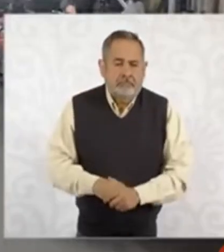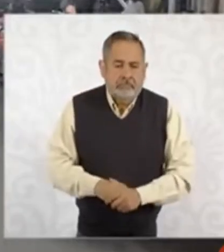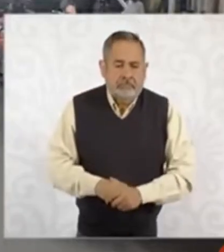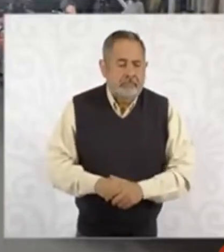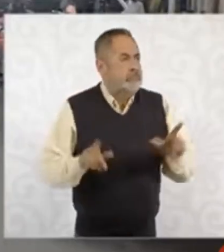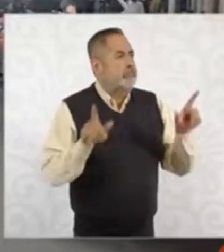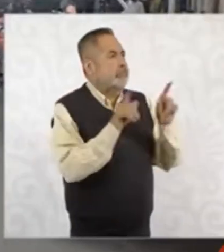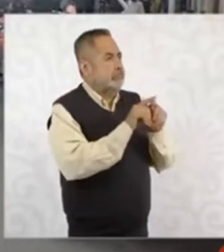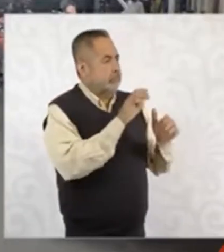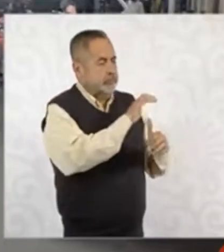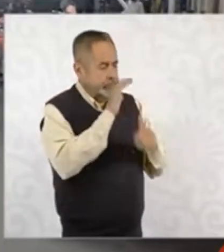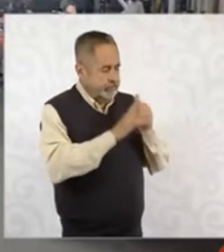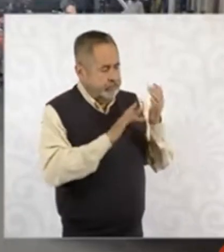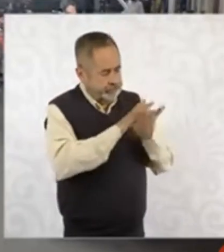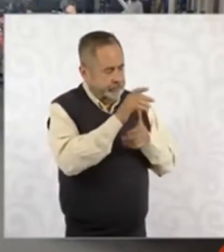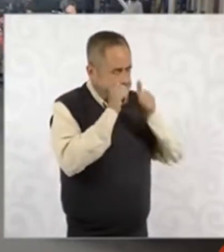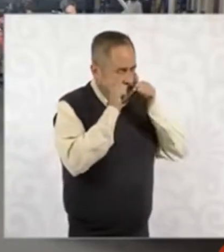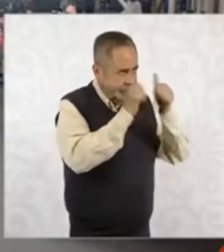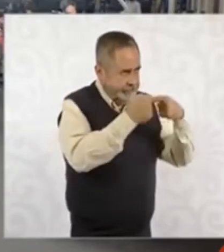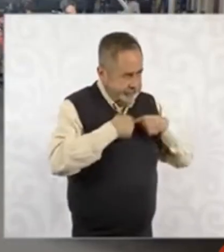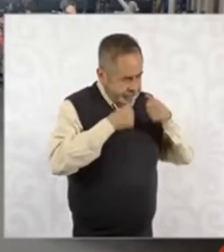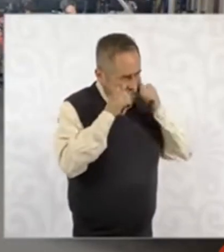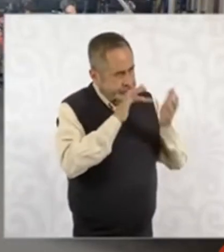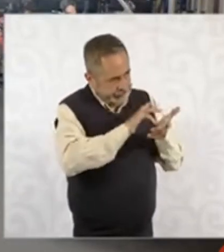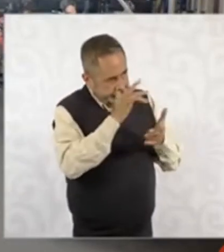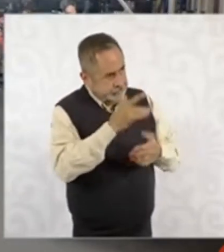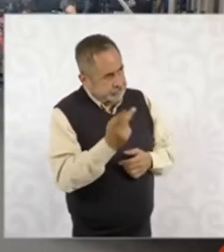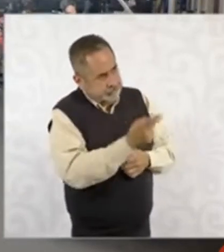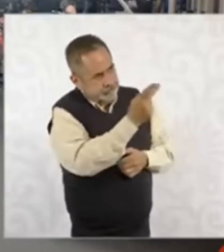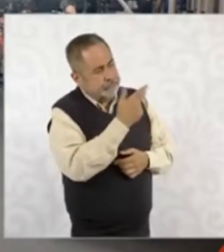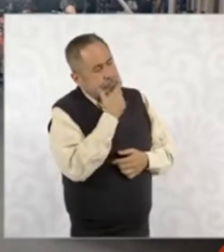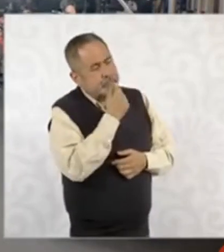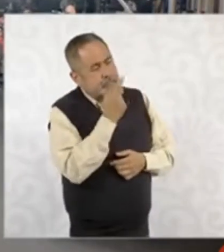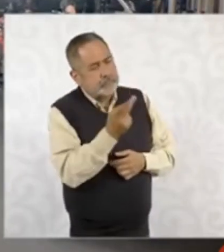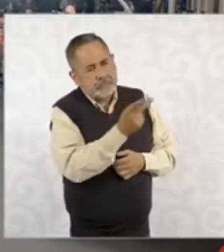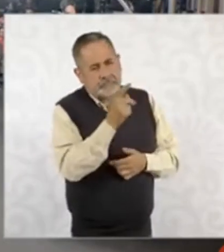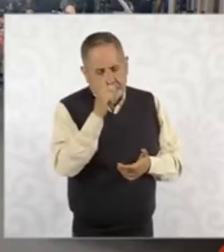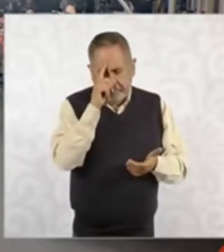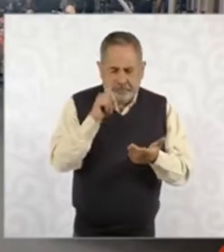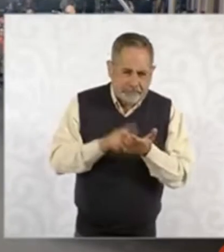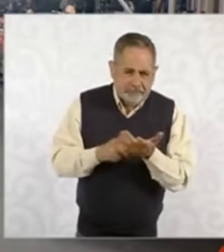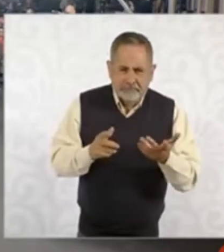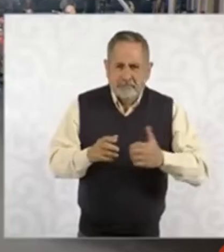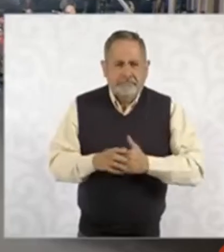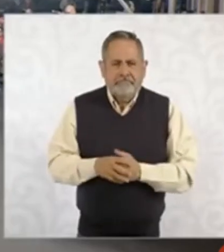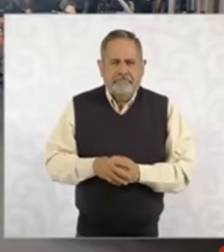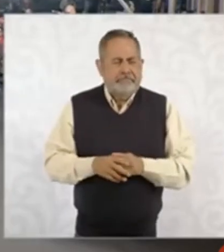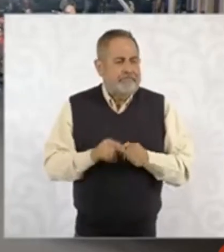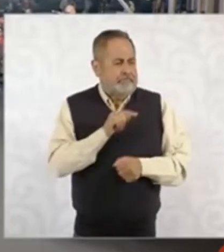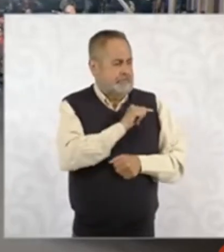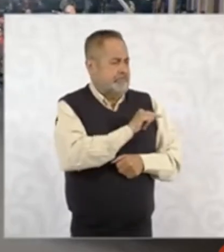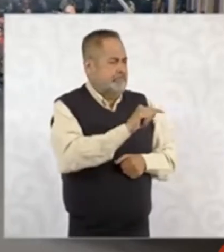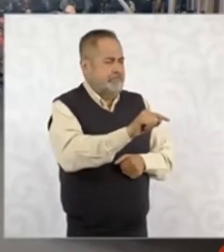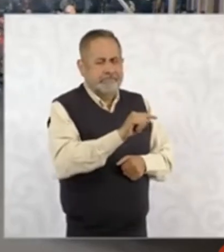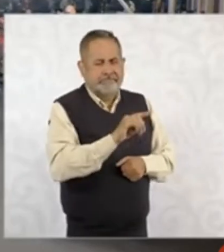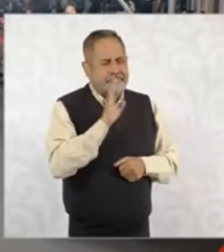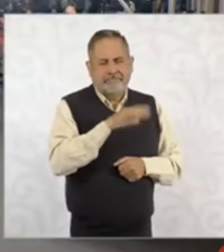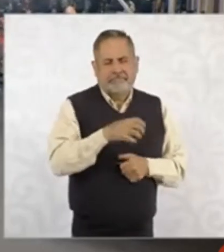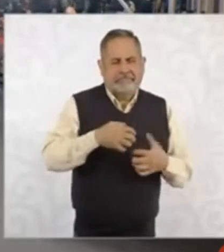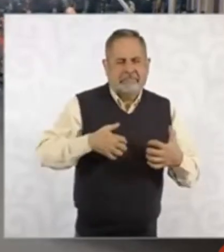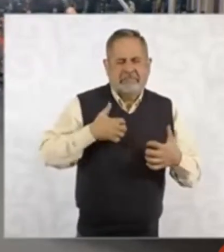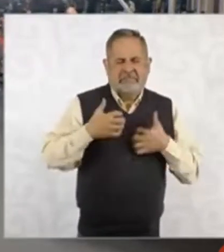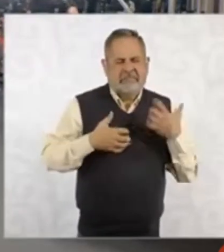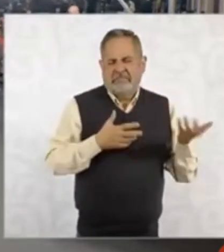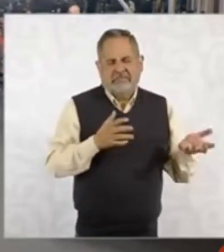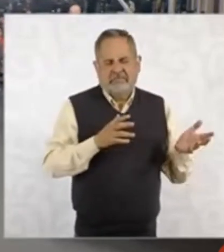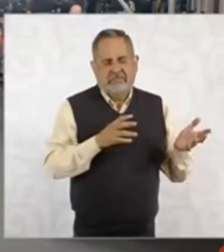y agradecerle el tiempo que nos ha dedicado, creo que con muy mala entraña algunos malinterpretaron lo que le